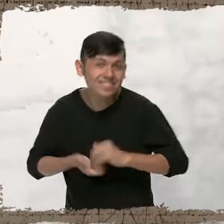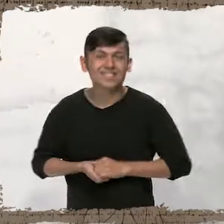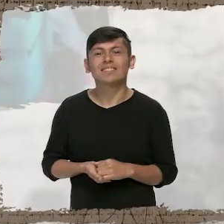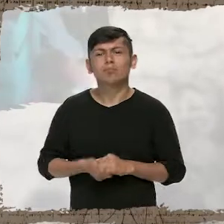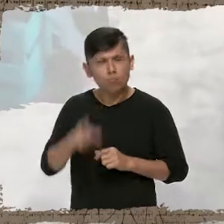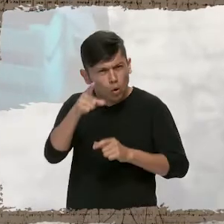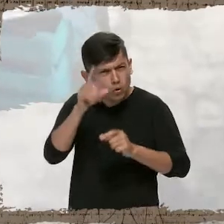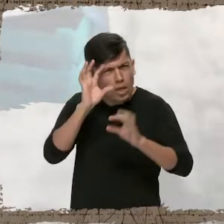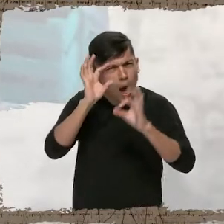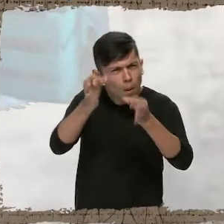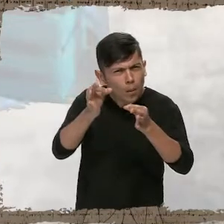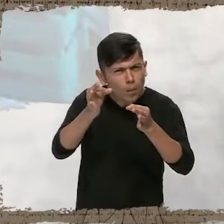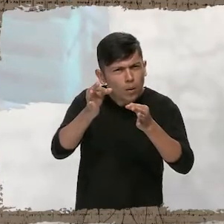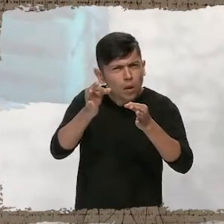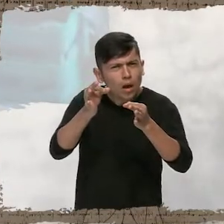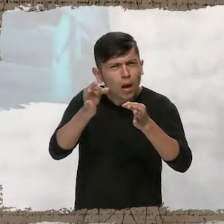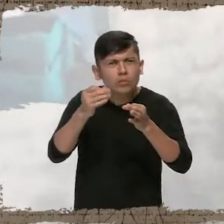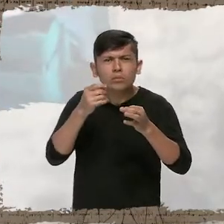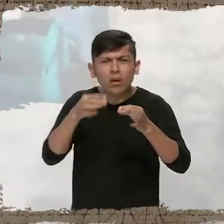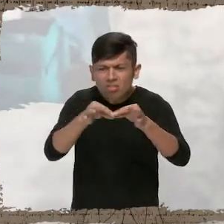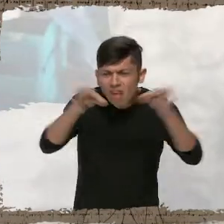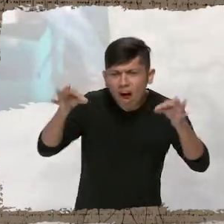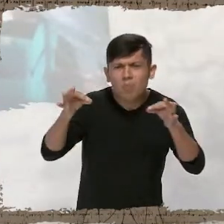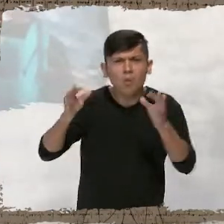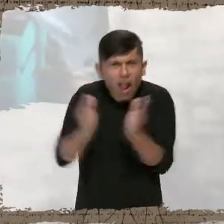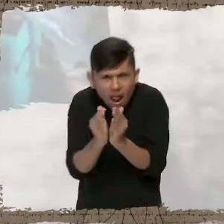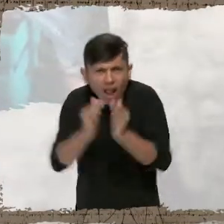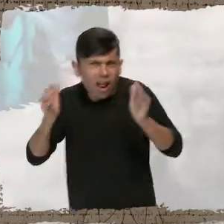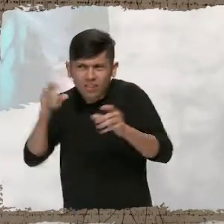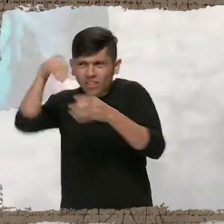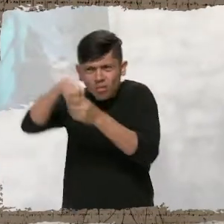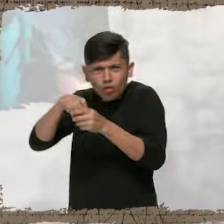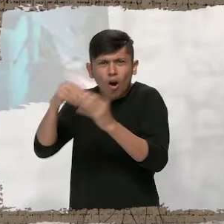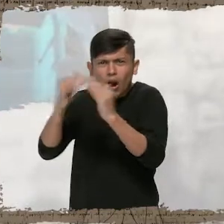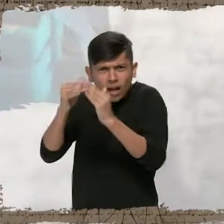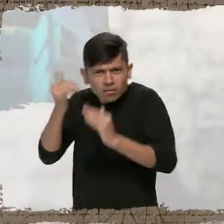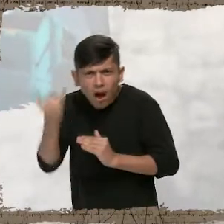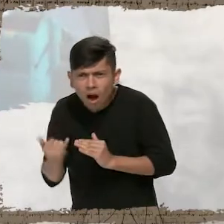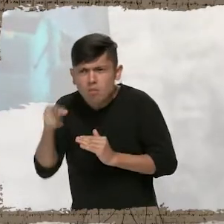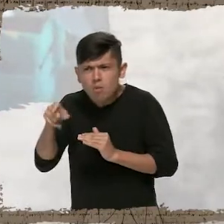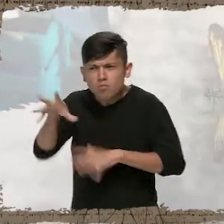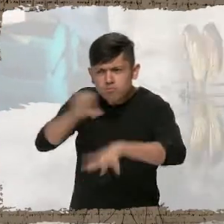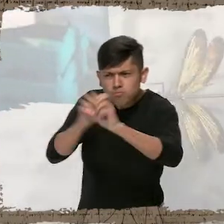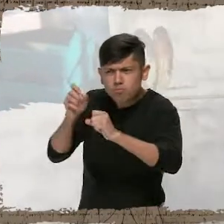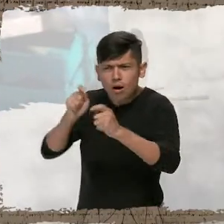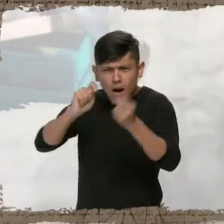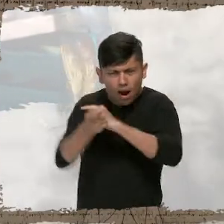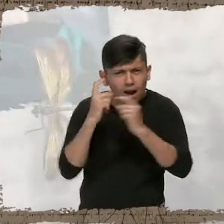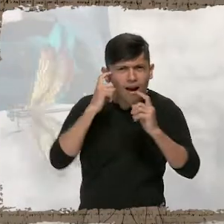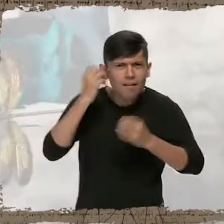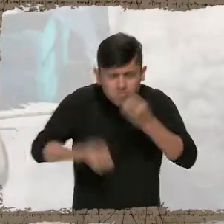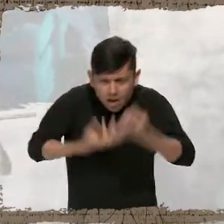ya que con todos los trapos y trapitos que hay en casa dando vueltas puedes crear imaginar